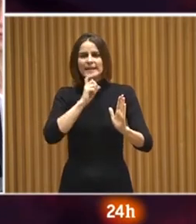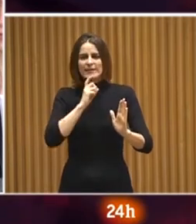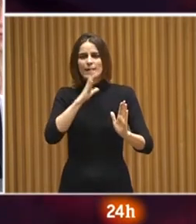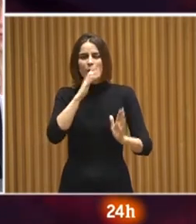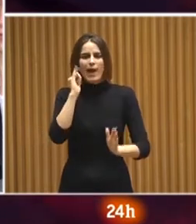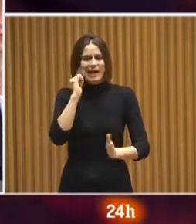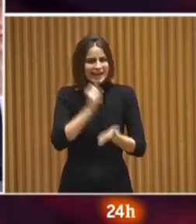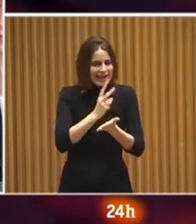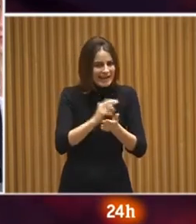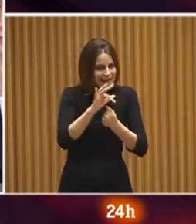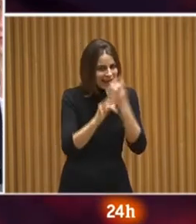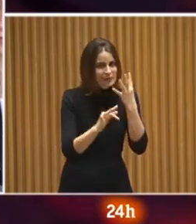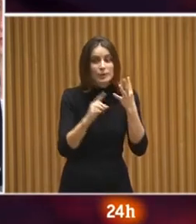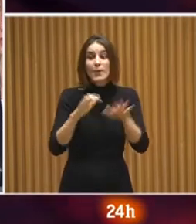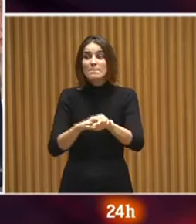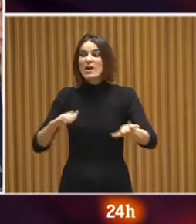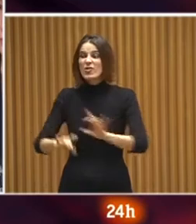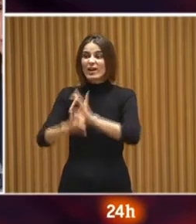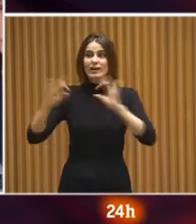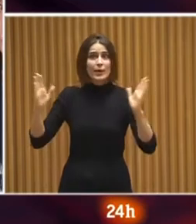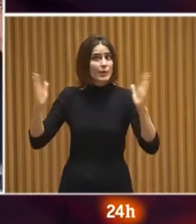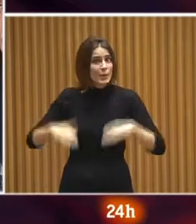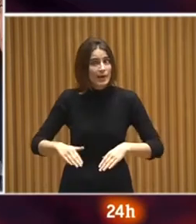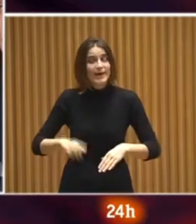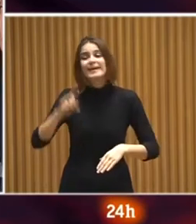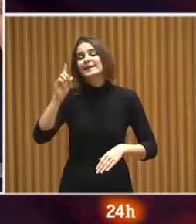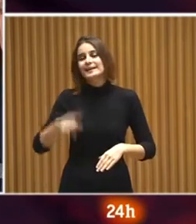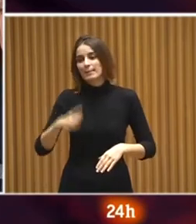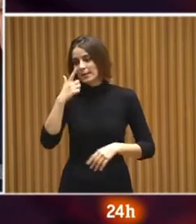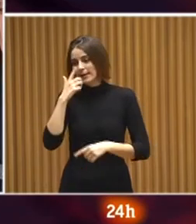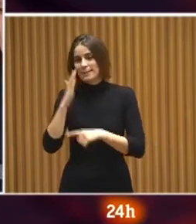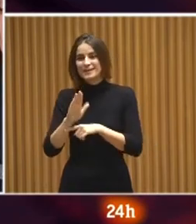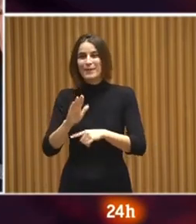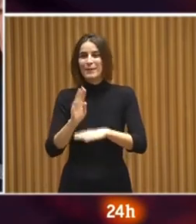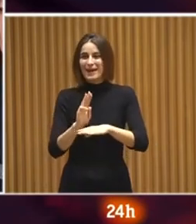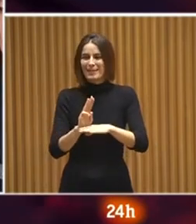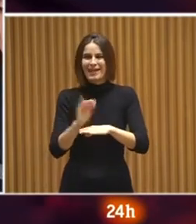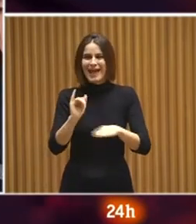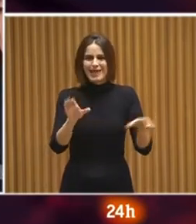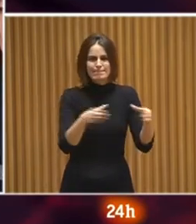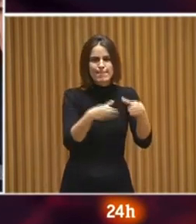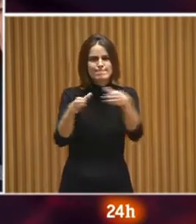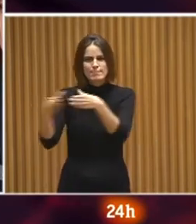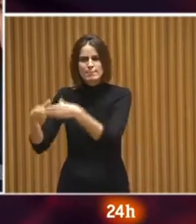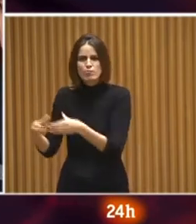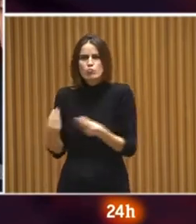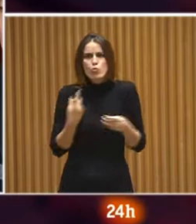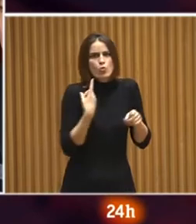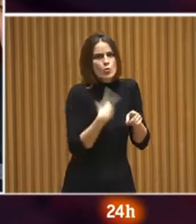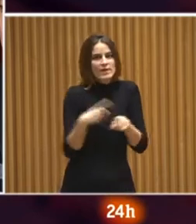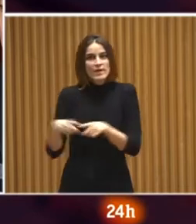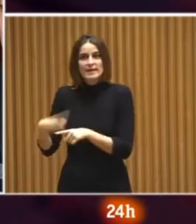claras y por la fragmentación de la representación parlamentaria. Tendremos, pues, que forjar los acuerdos que la hagan